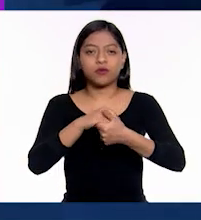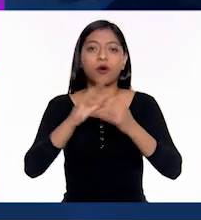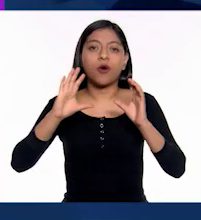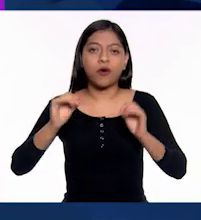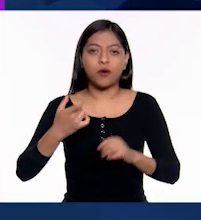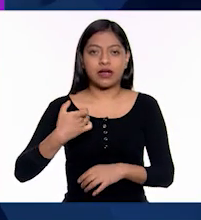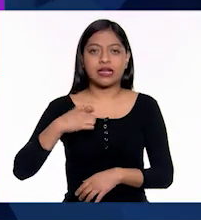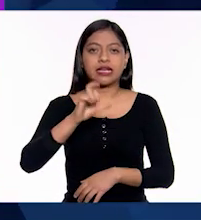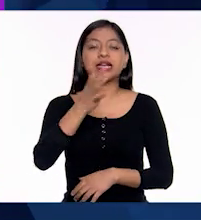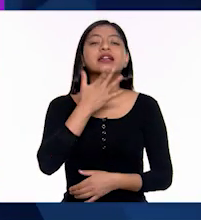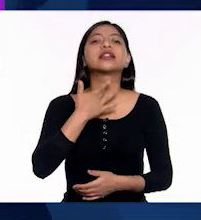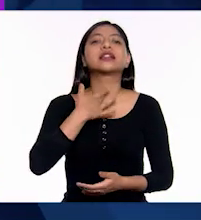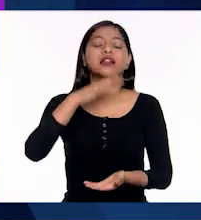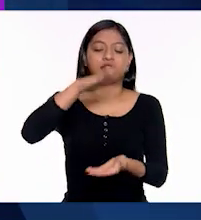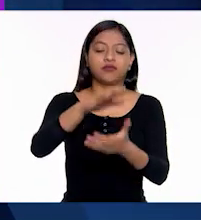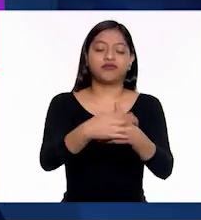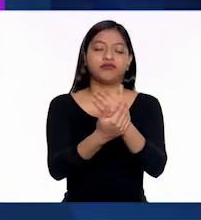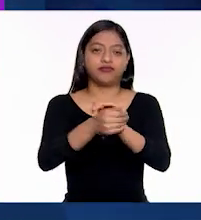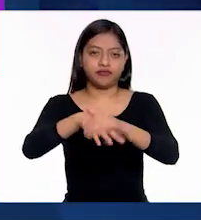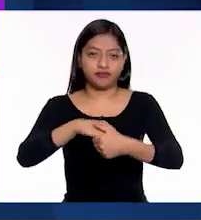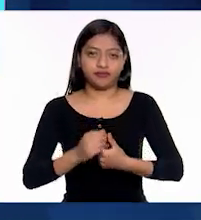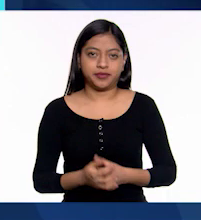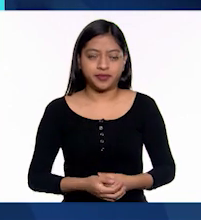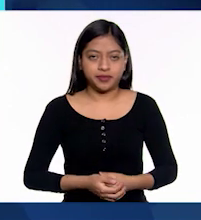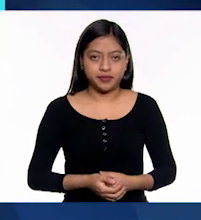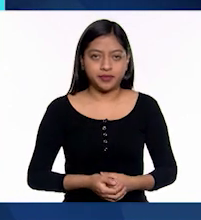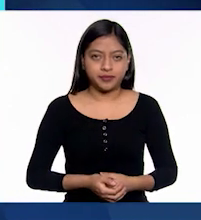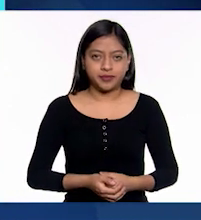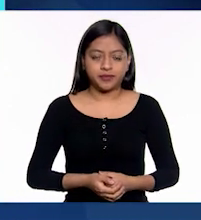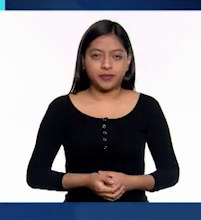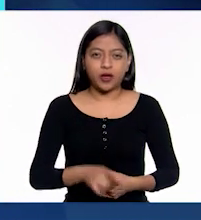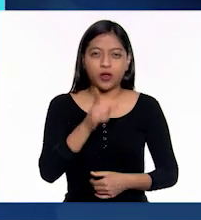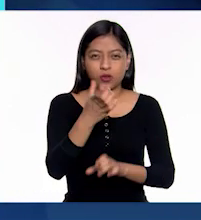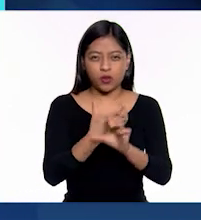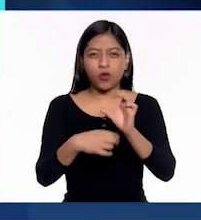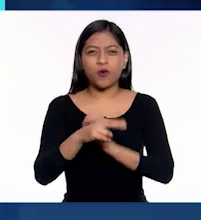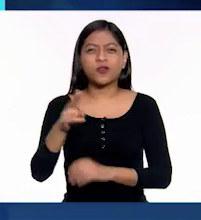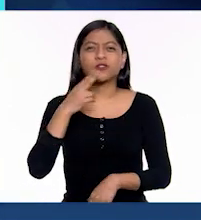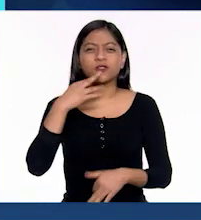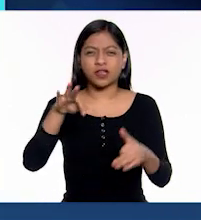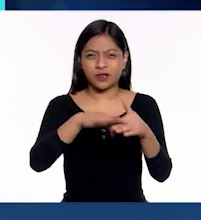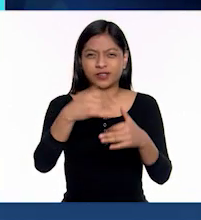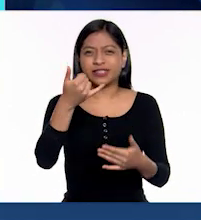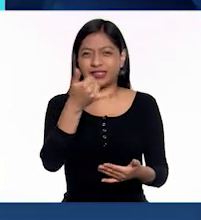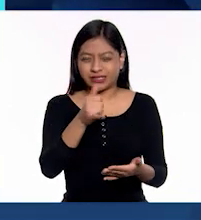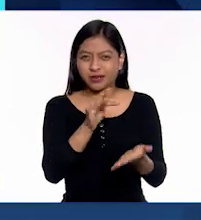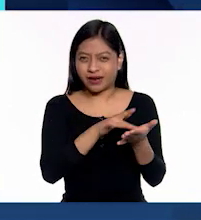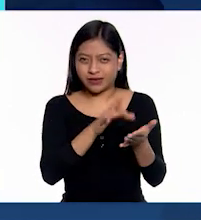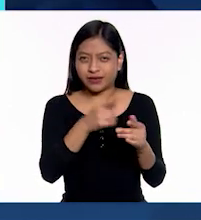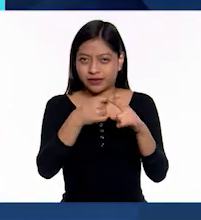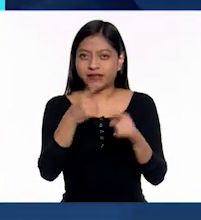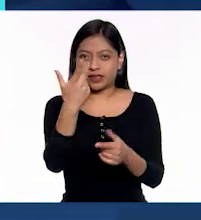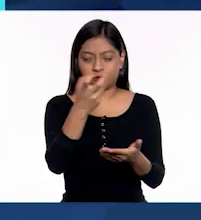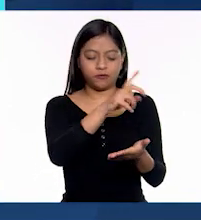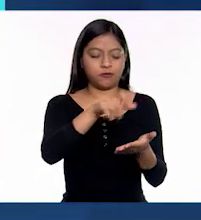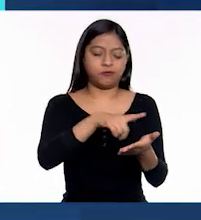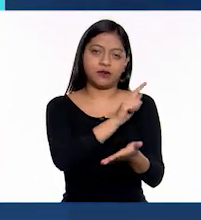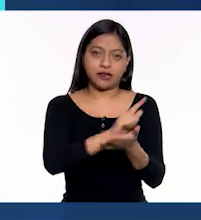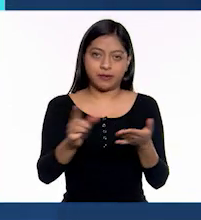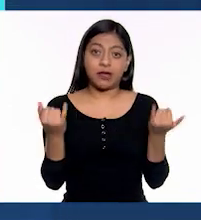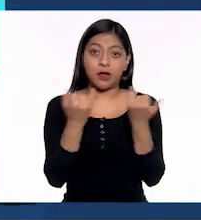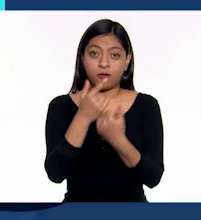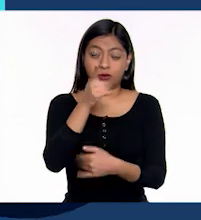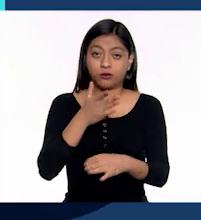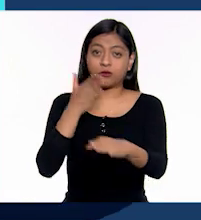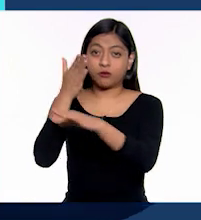aplica desinfectante a base de agua y alcohol. Desinfecta las superficies de los objetos que más utilizas. También